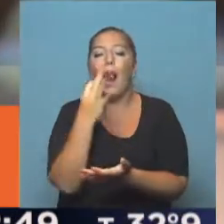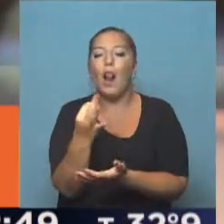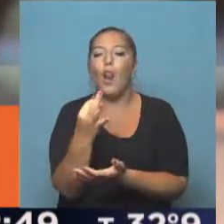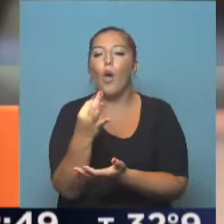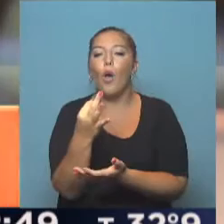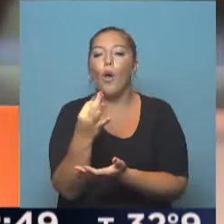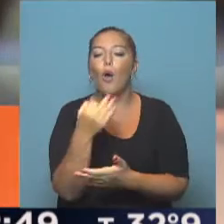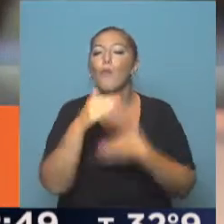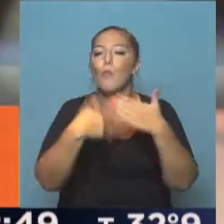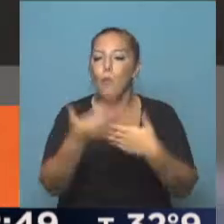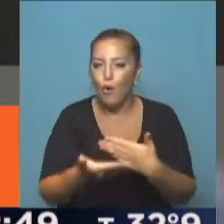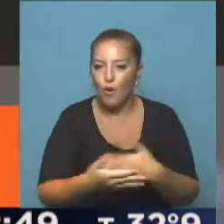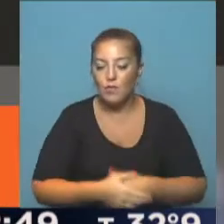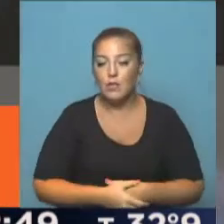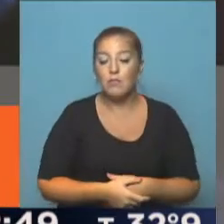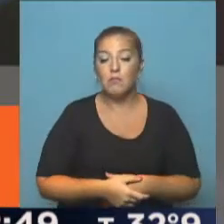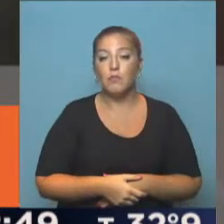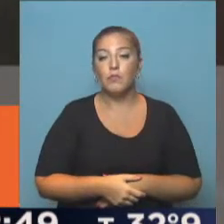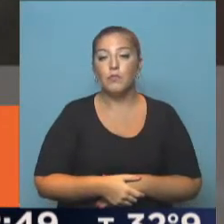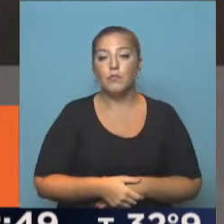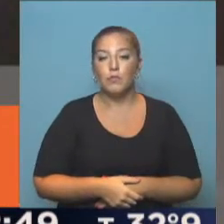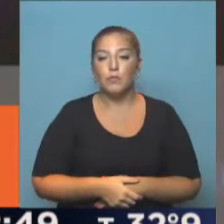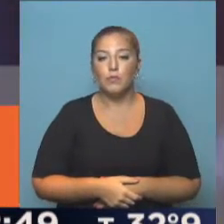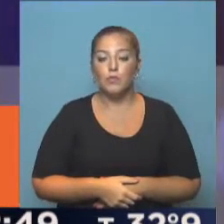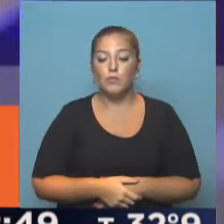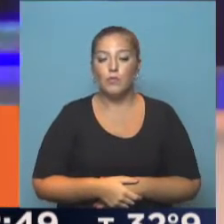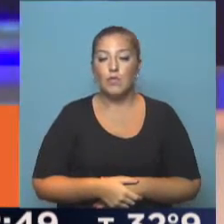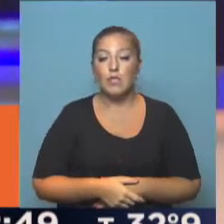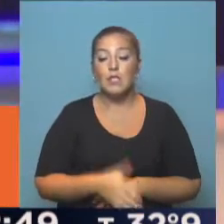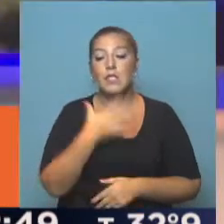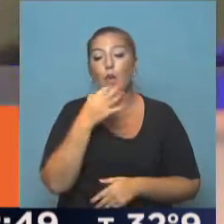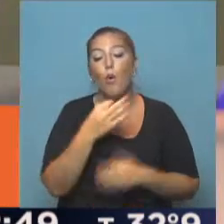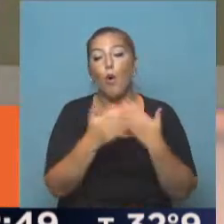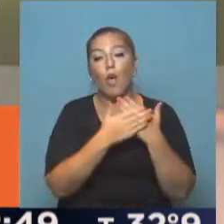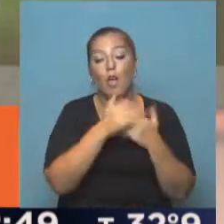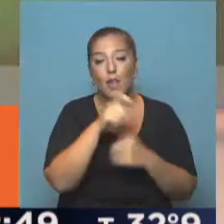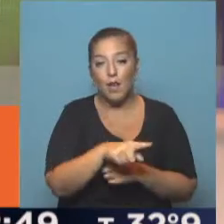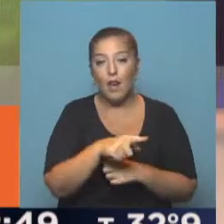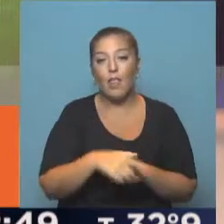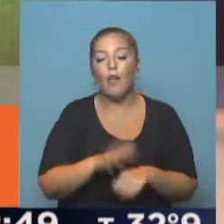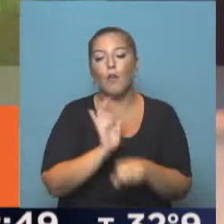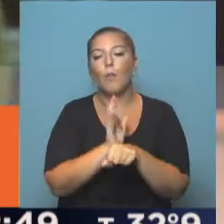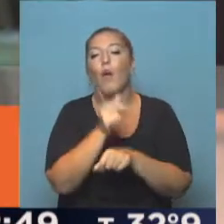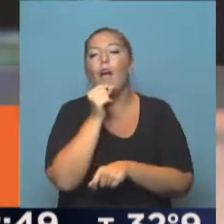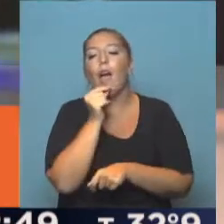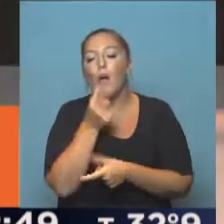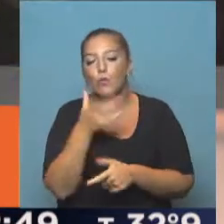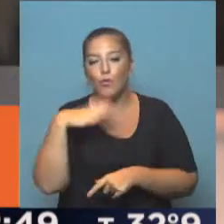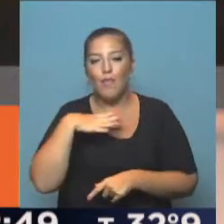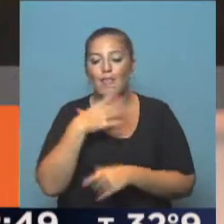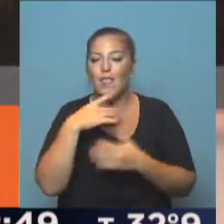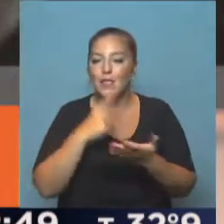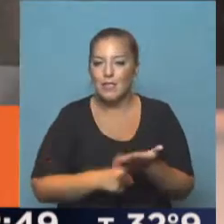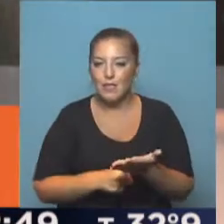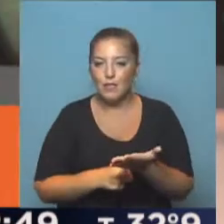decir, progresista. Sin duda va a ser probablemente la izquierda vaya a ser el árbitro. Todavía no está